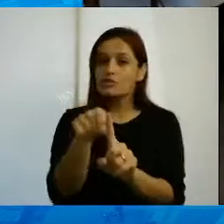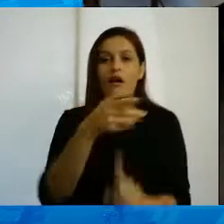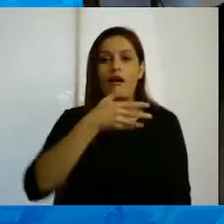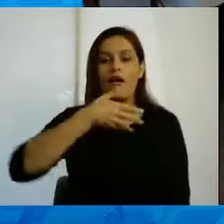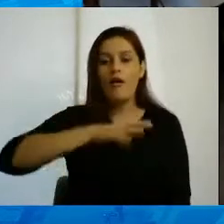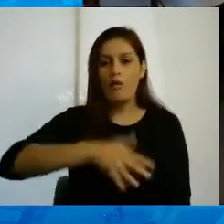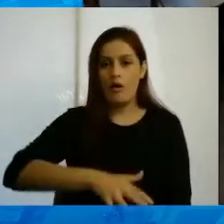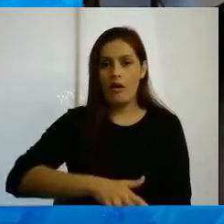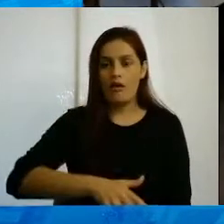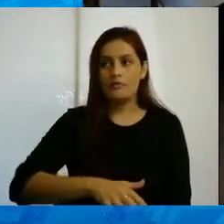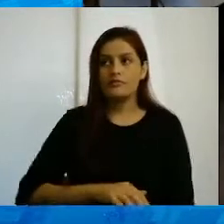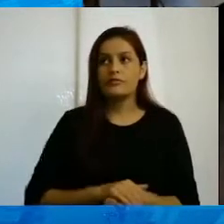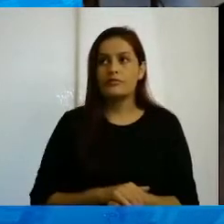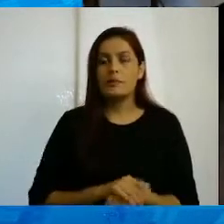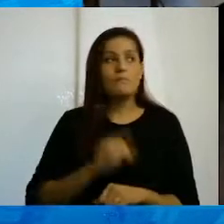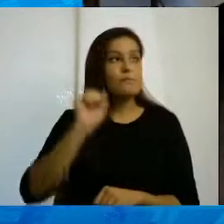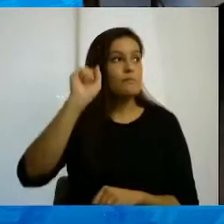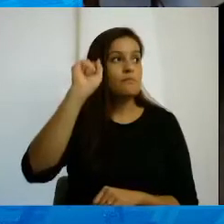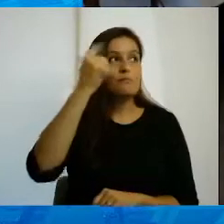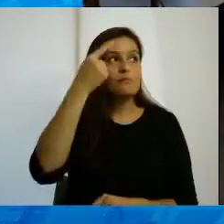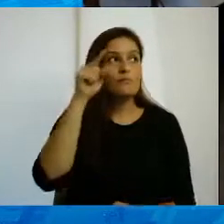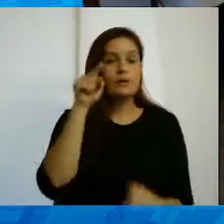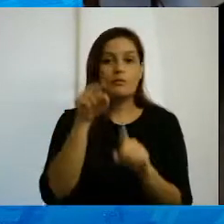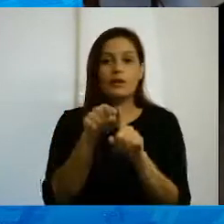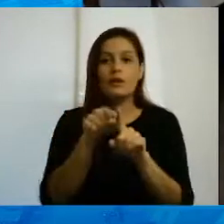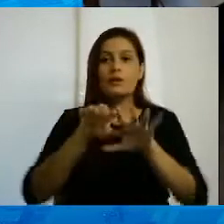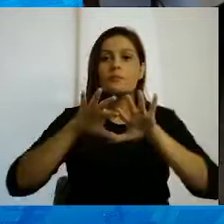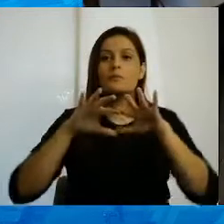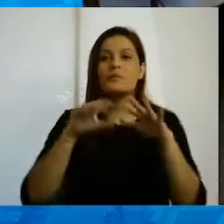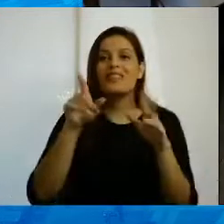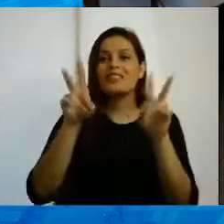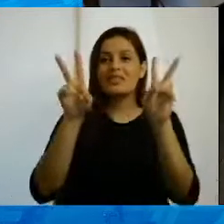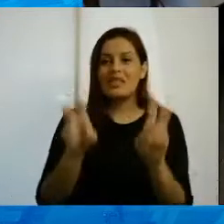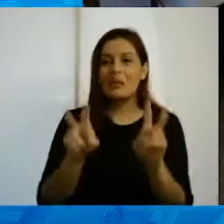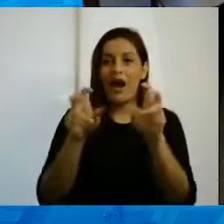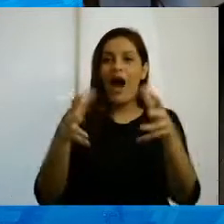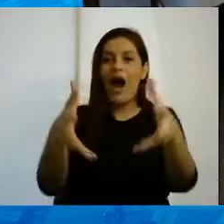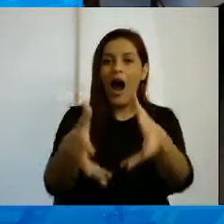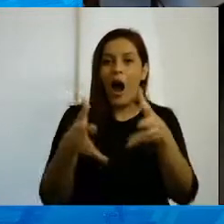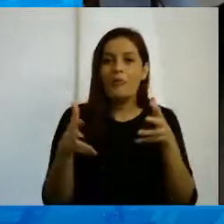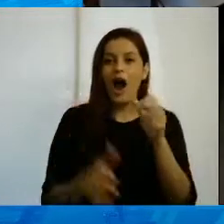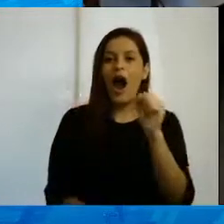decía, principalmente por el tema de los camiones aljibe, que es un gasto enorme para la